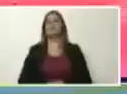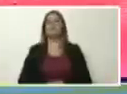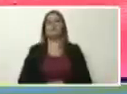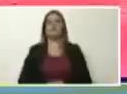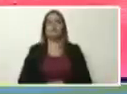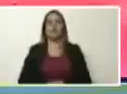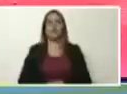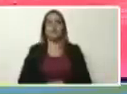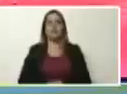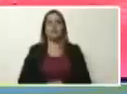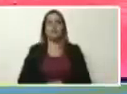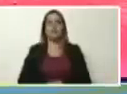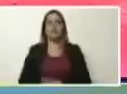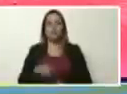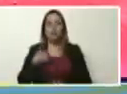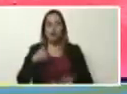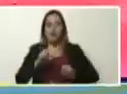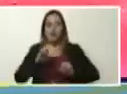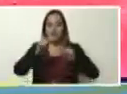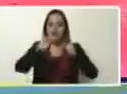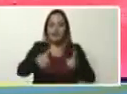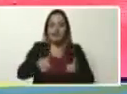Cuando uno va entrando así en diciembre, ¿verdad?